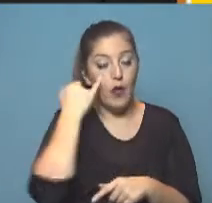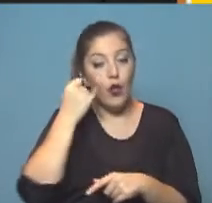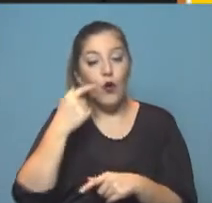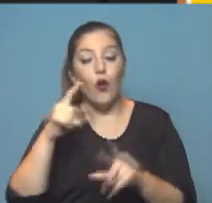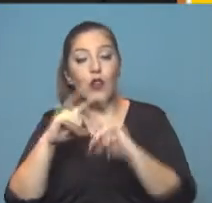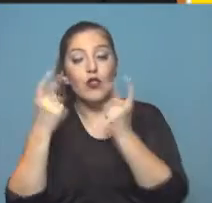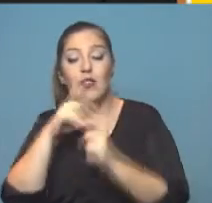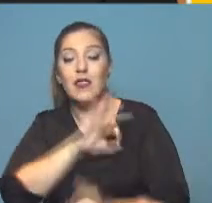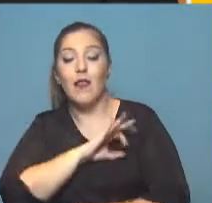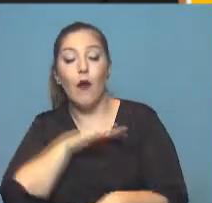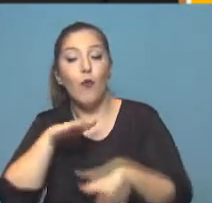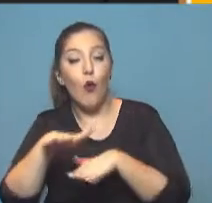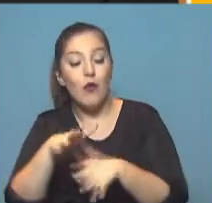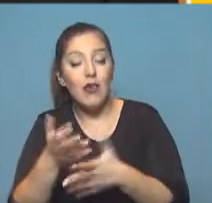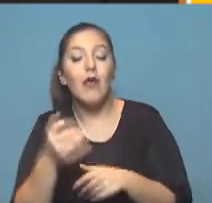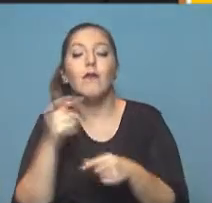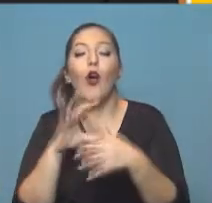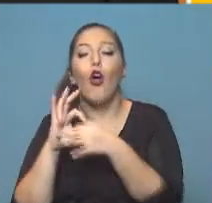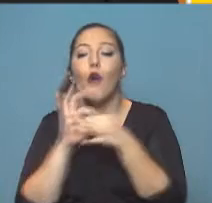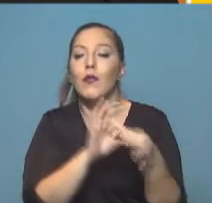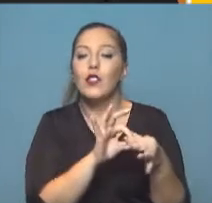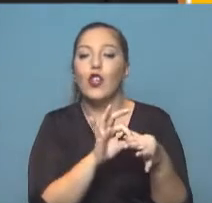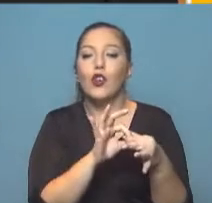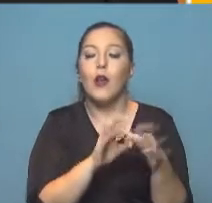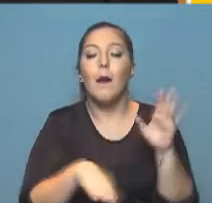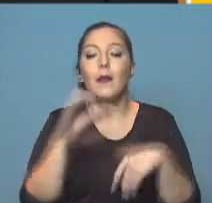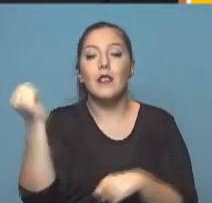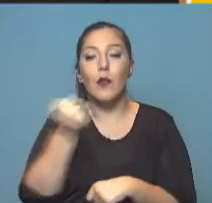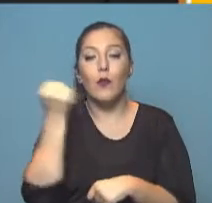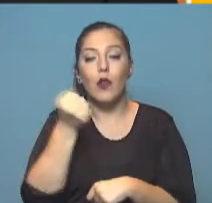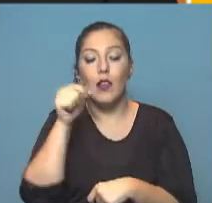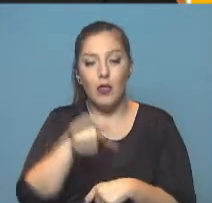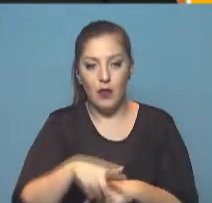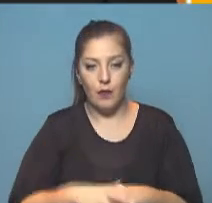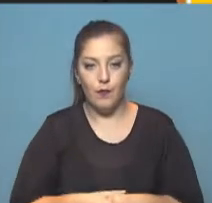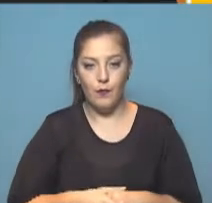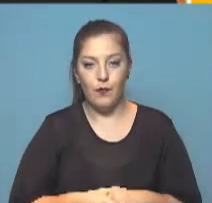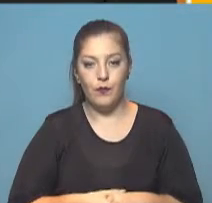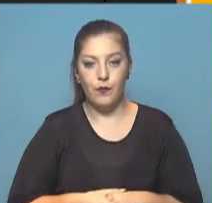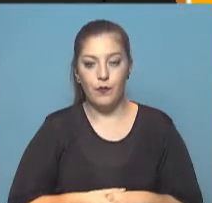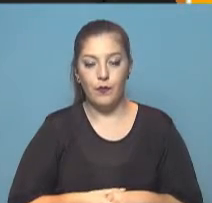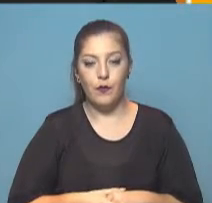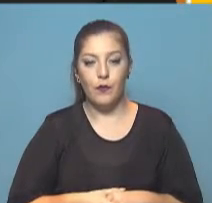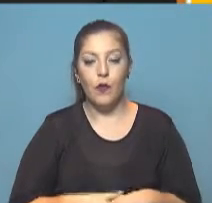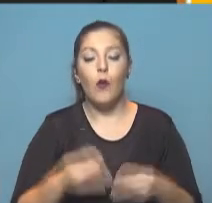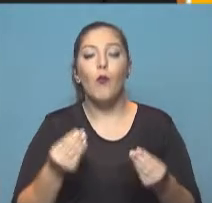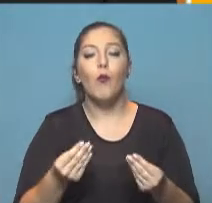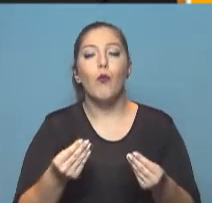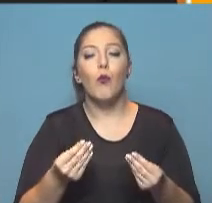civil movilizada es la combinación más importante en esta coyuntura. ¿Sí? Porque tiene que